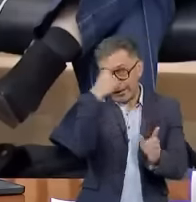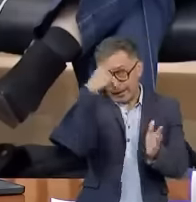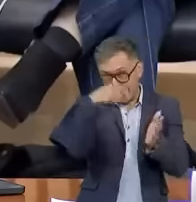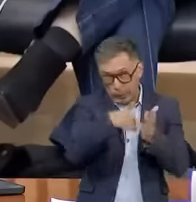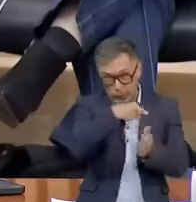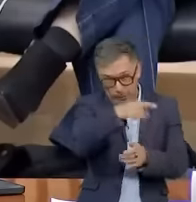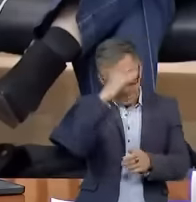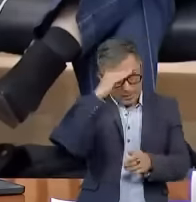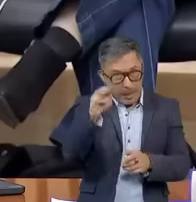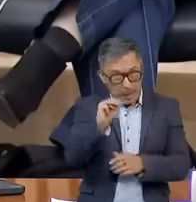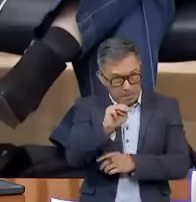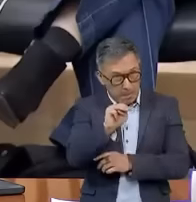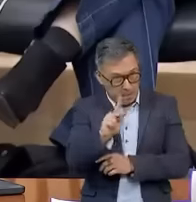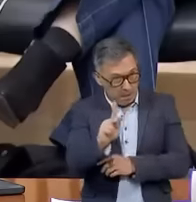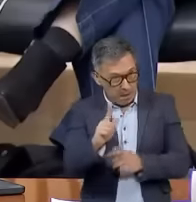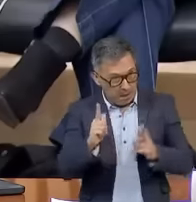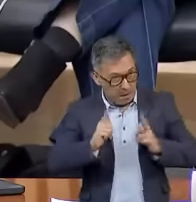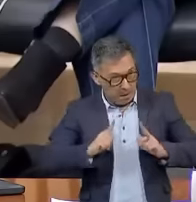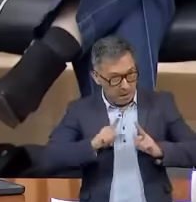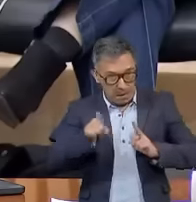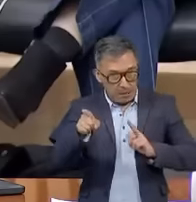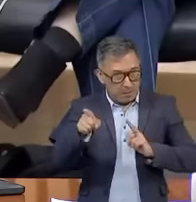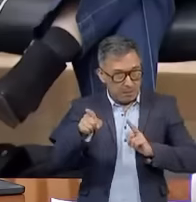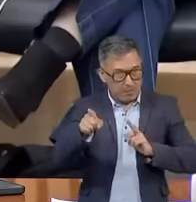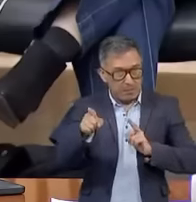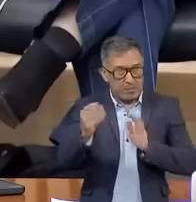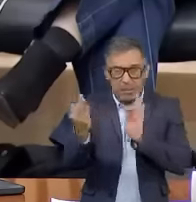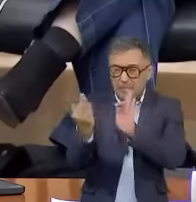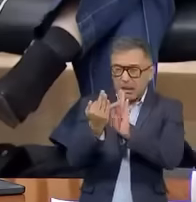ir al ministerio público este local